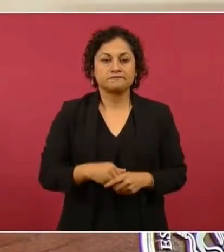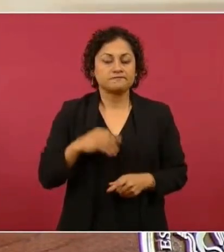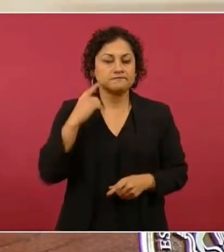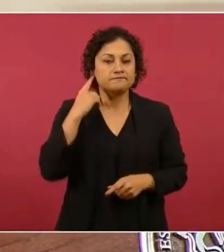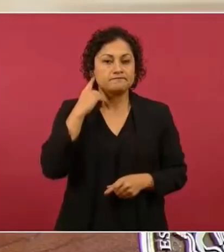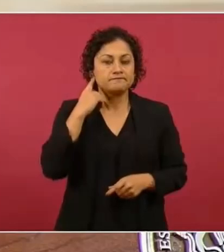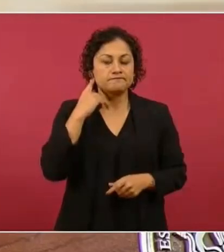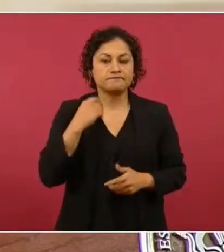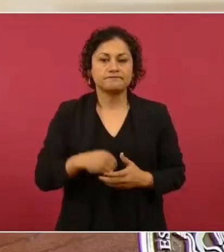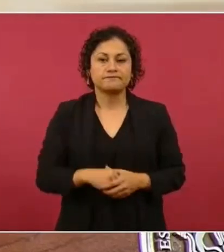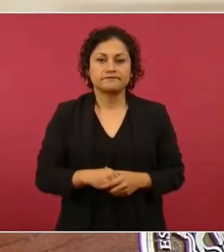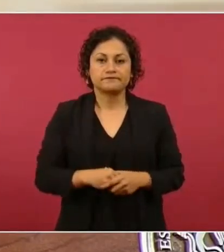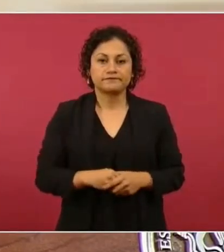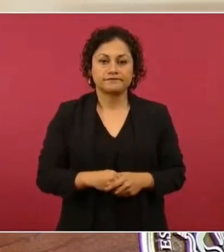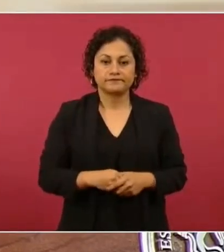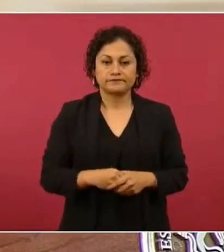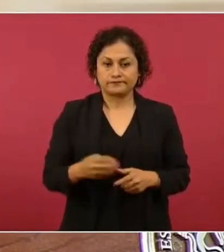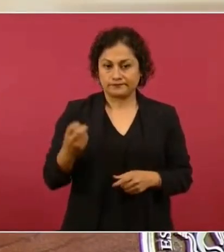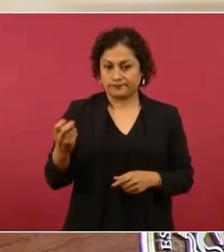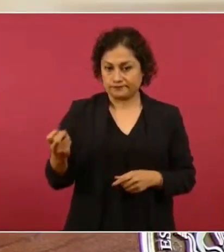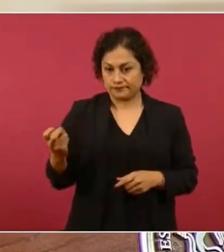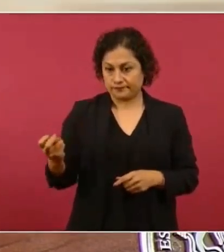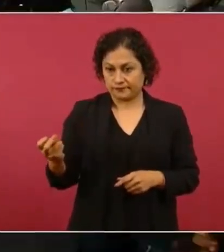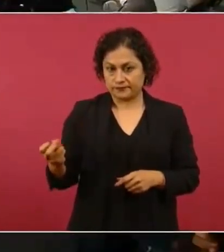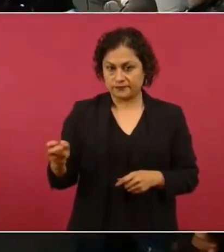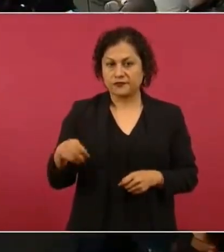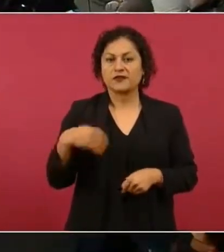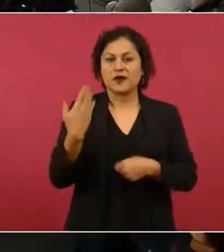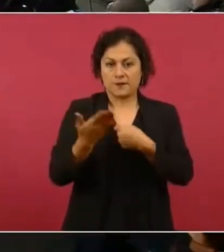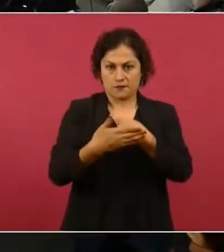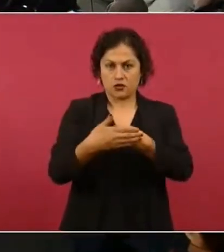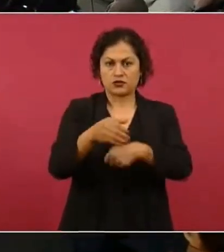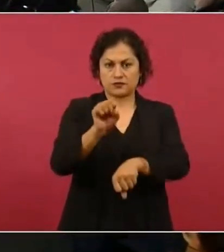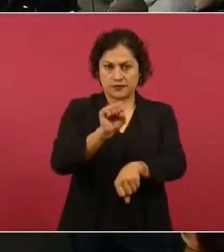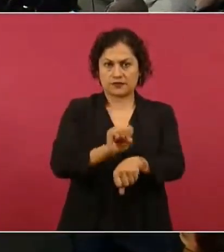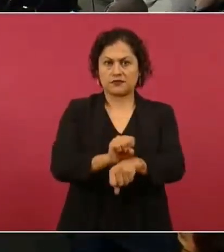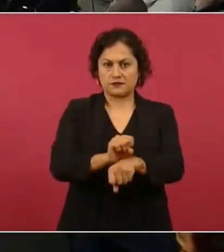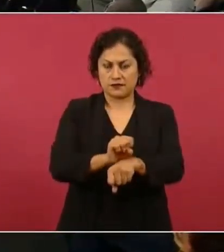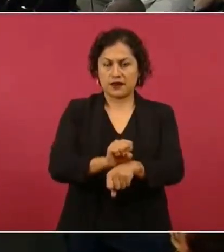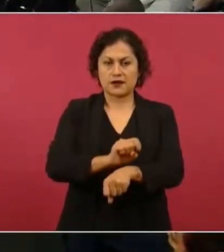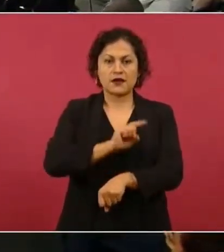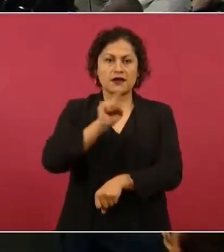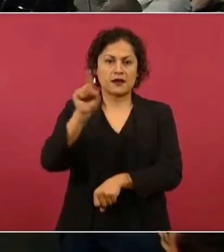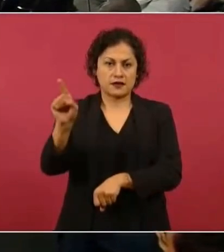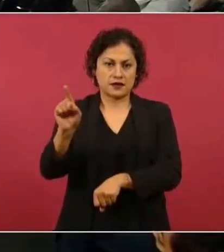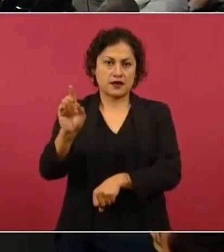Sí, ese es otro asunto. De la próxima semana, a ir al búnker, ahí,